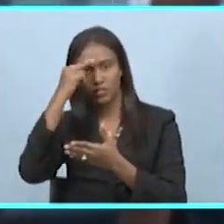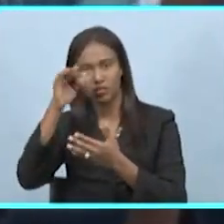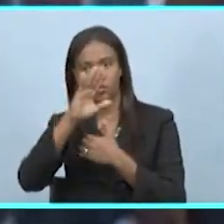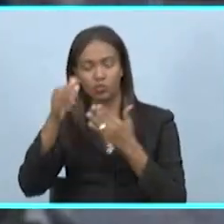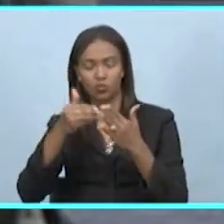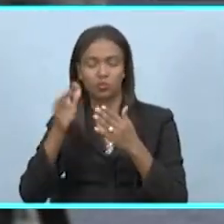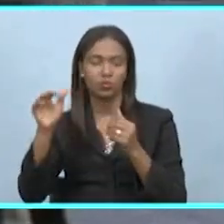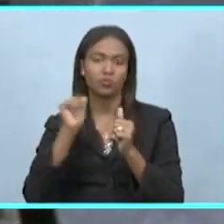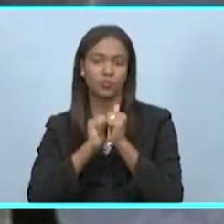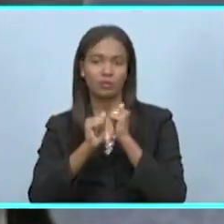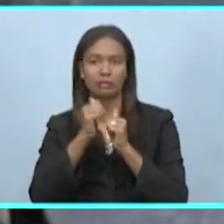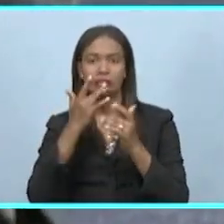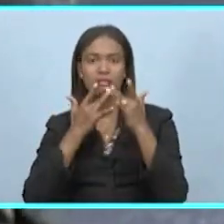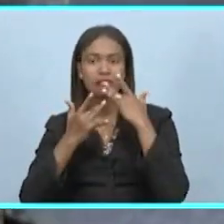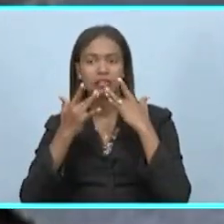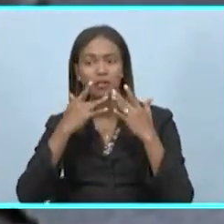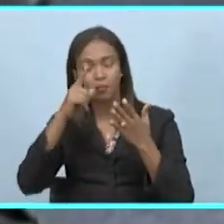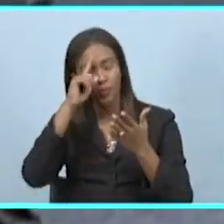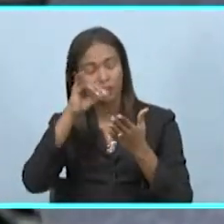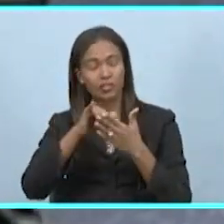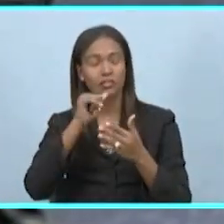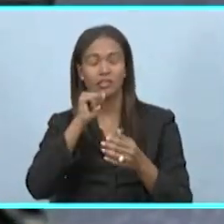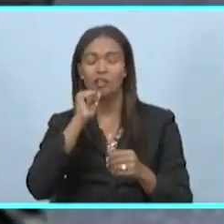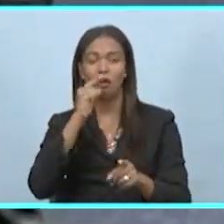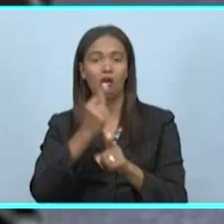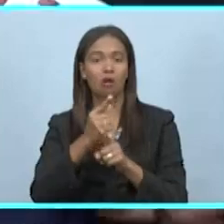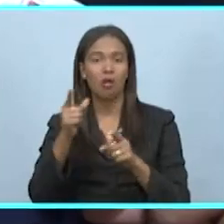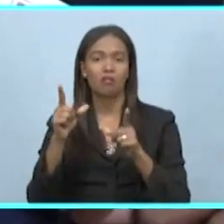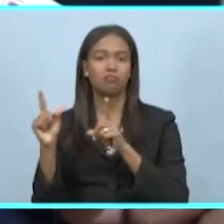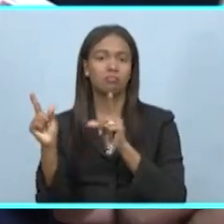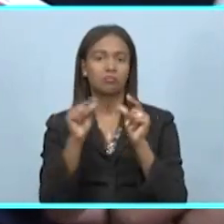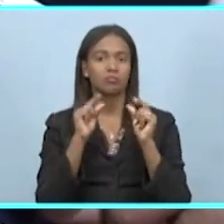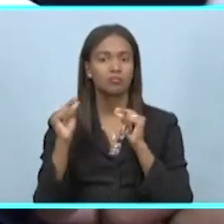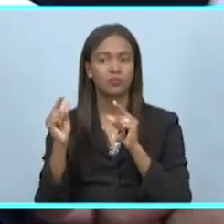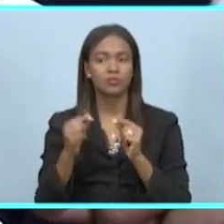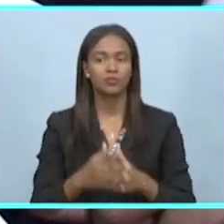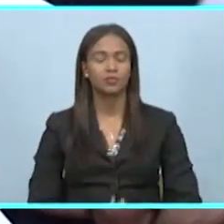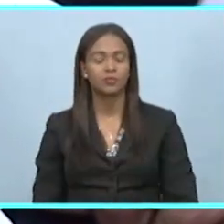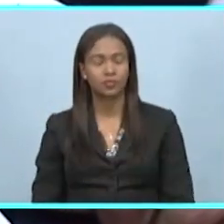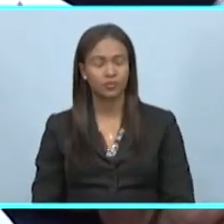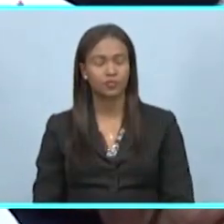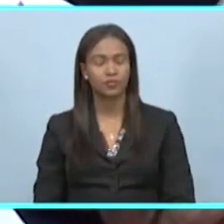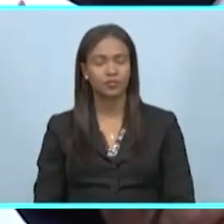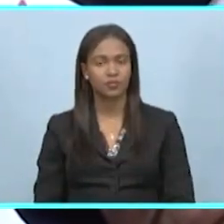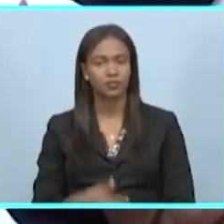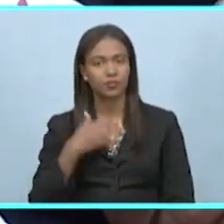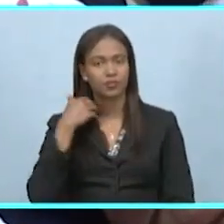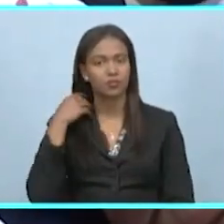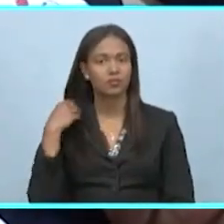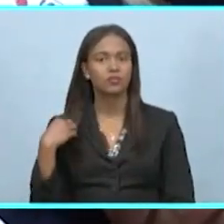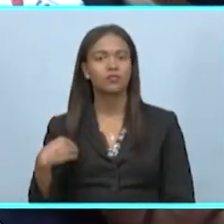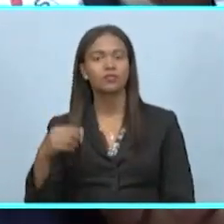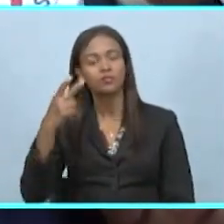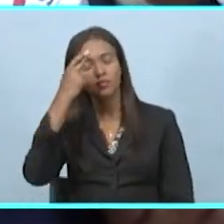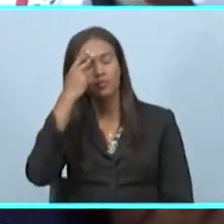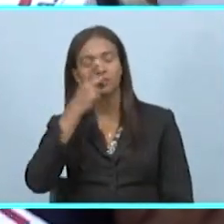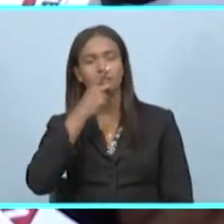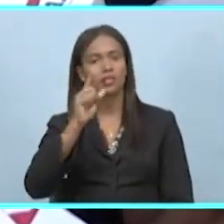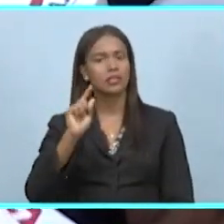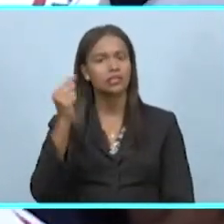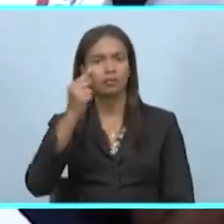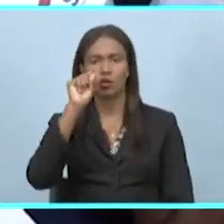su crisis, por lo que consideró de injustas las críticas. Y República Dominicana ha sido el único país que ha